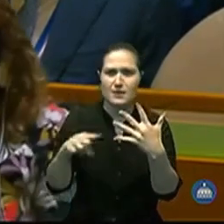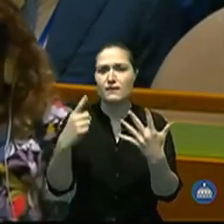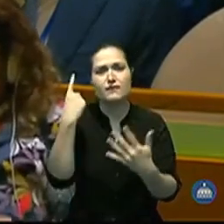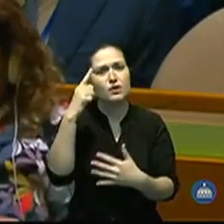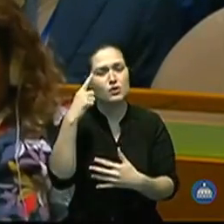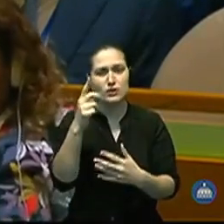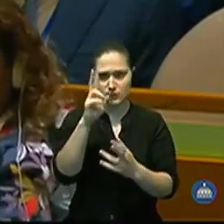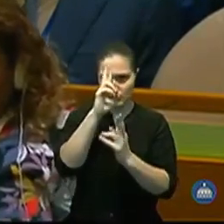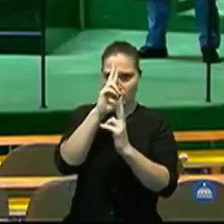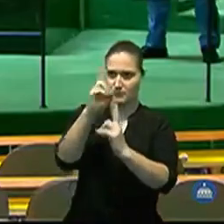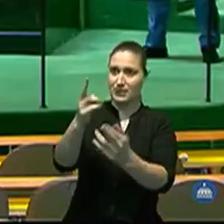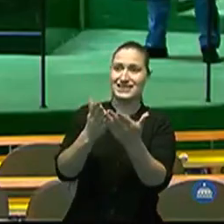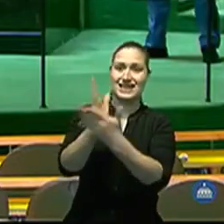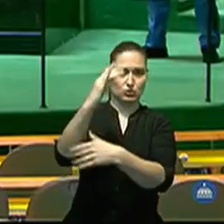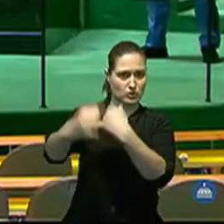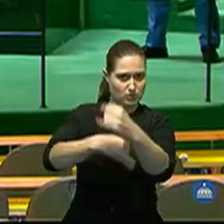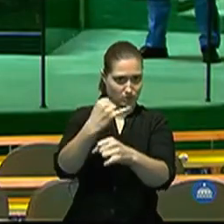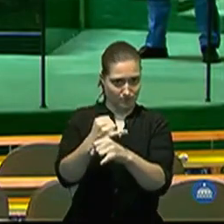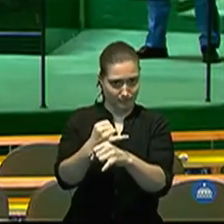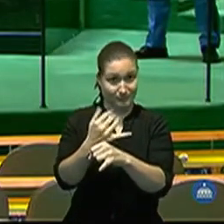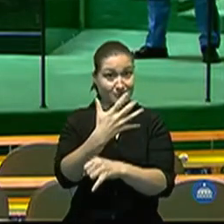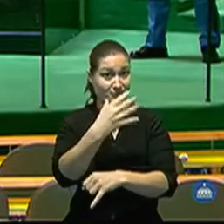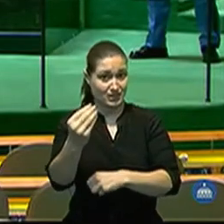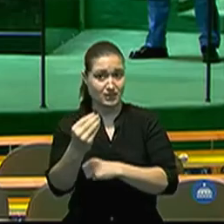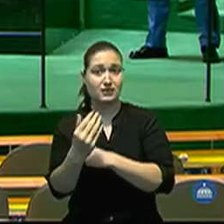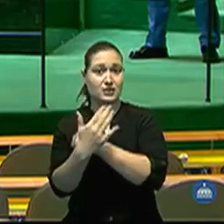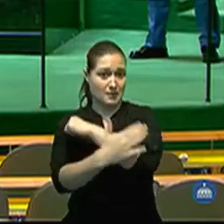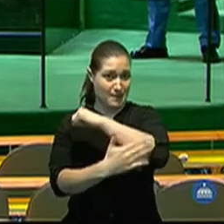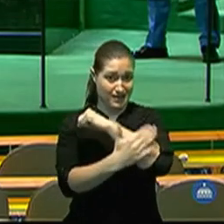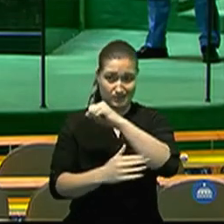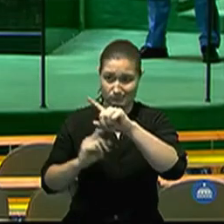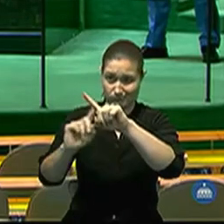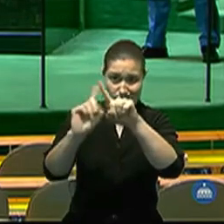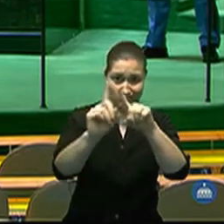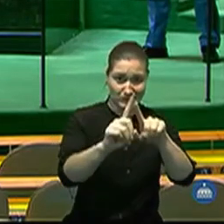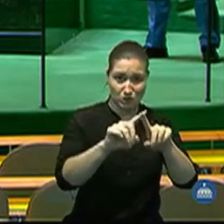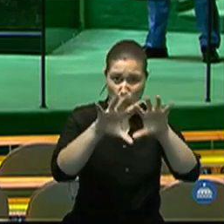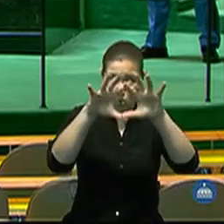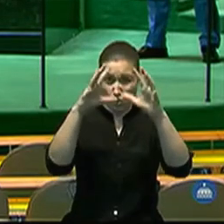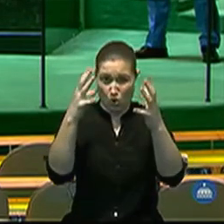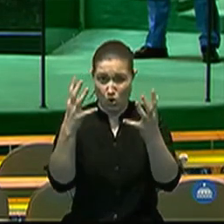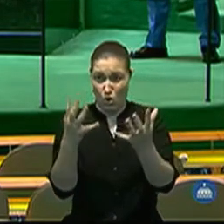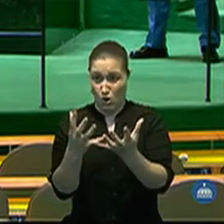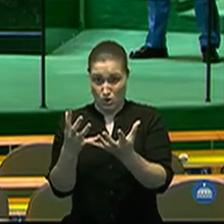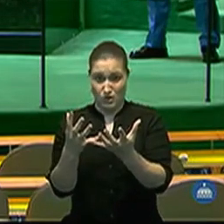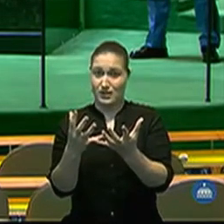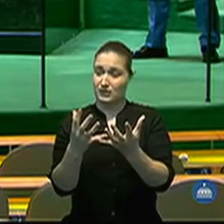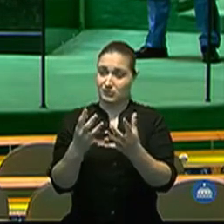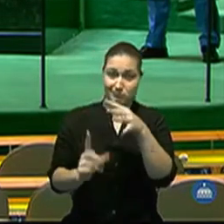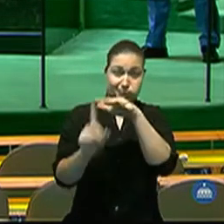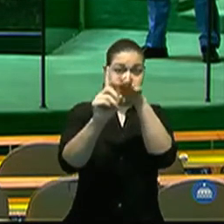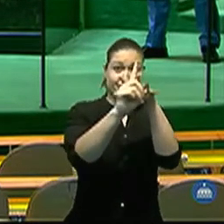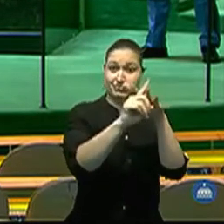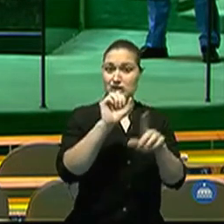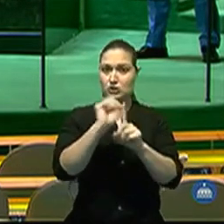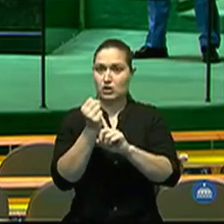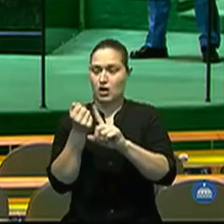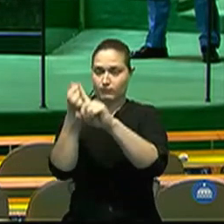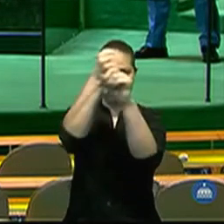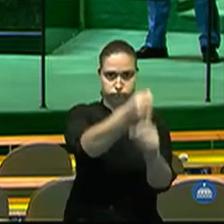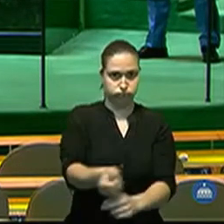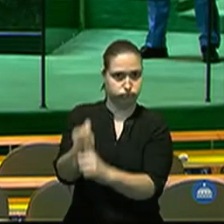internacional y proteger a las naciones frente a las amenazas globales que comprometen su seguridad y